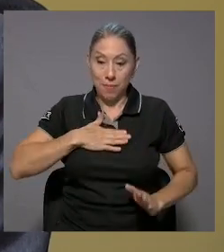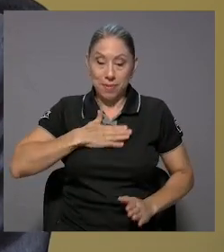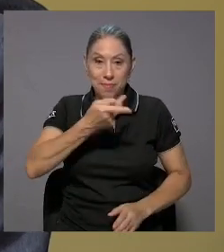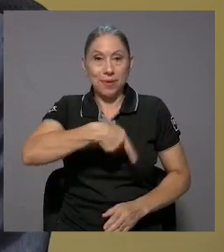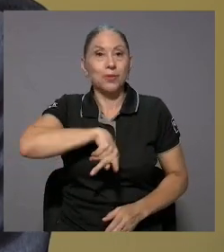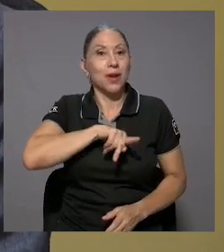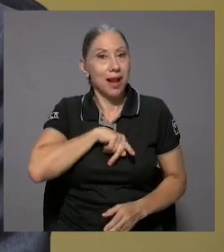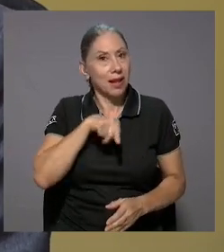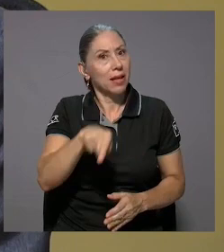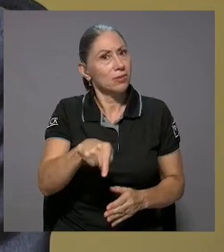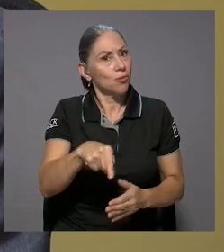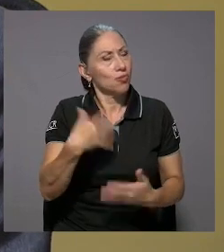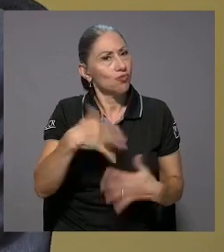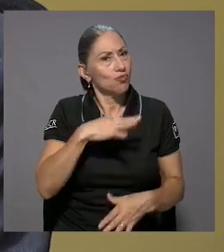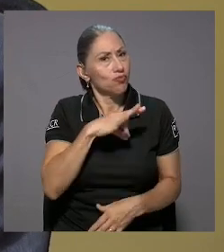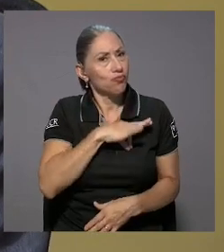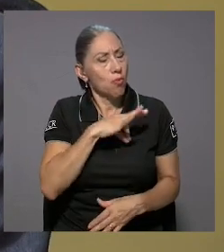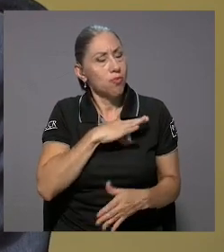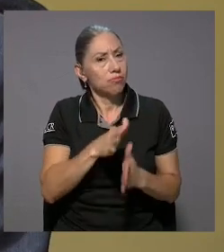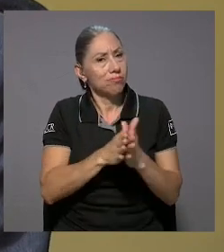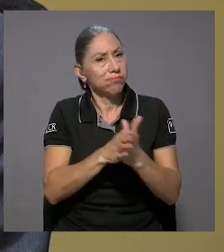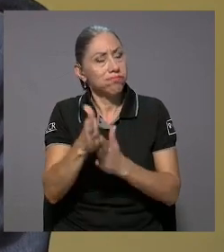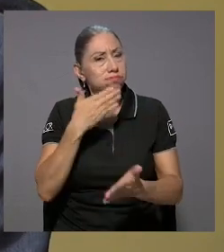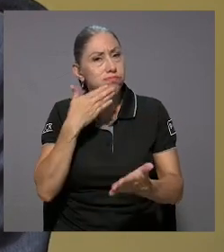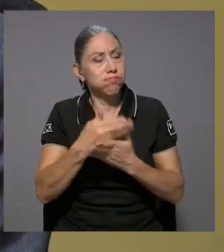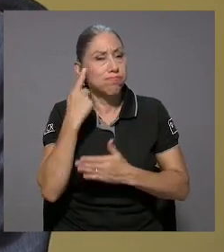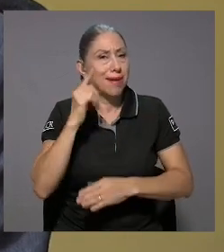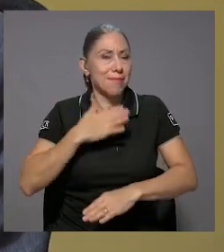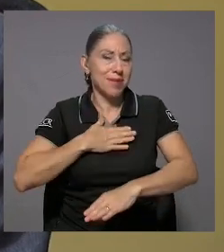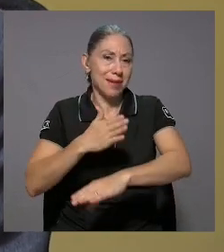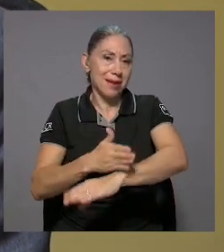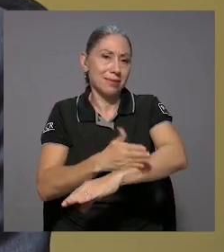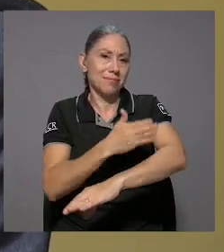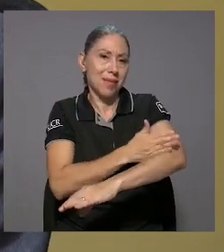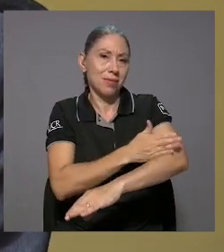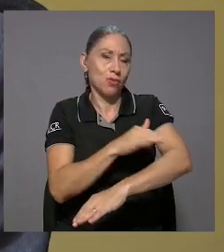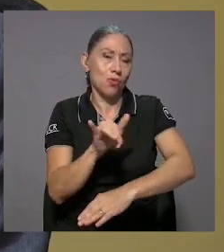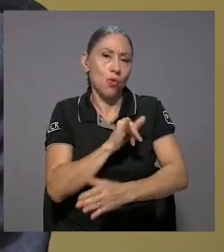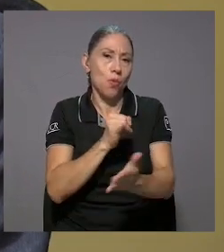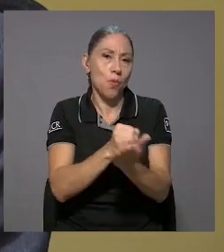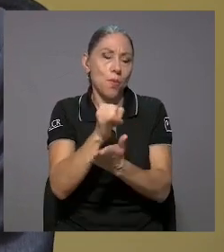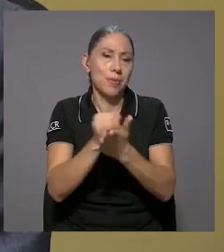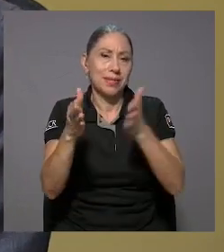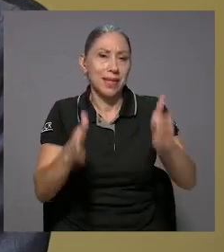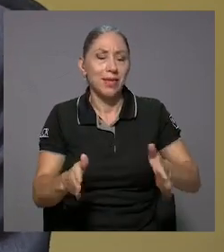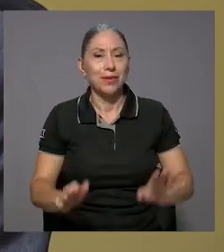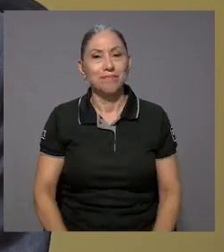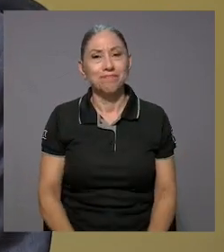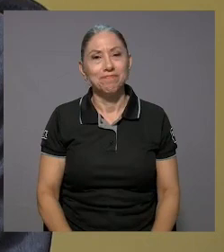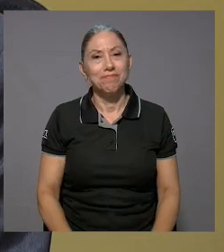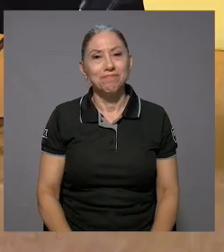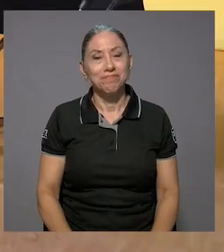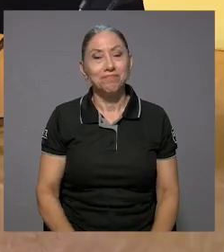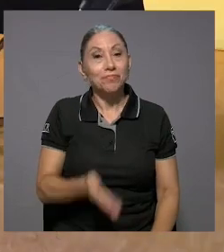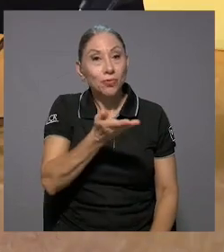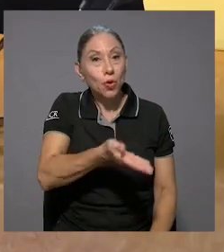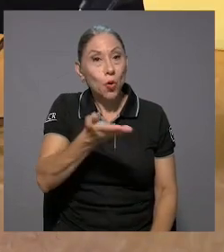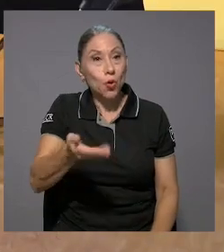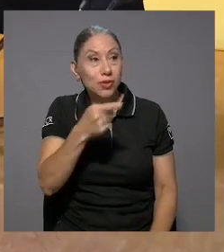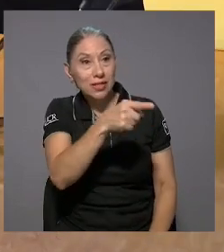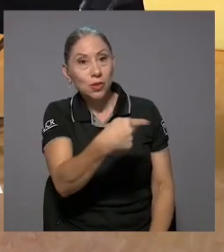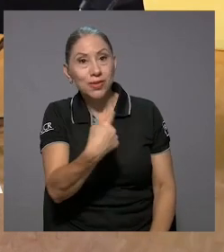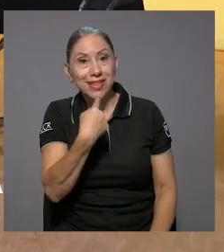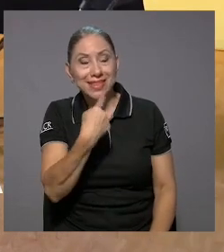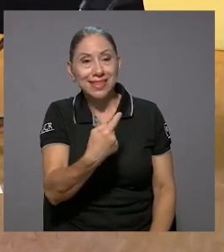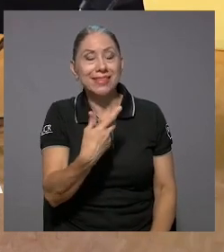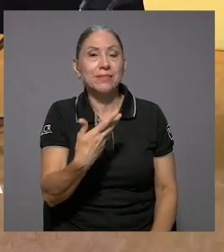investigadores hacer, o al menos en mi caso personal me ha enriquecido, me parece muy enriquecedor para mi crecimiento también, pues, como